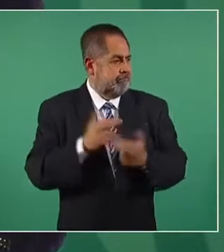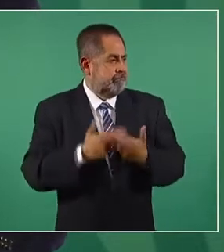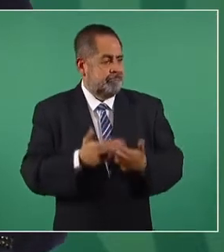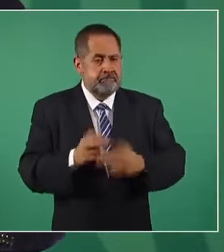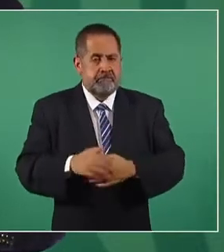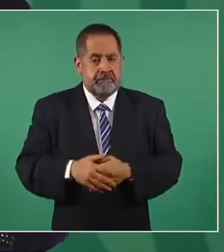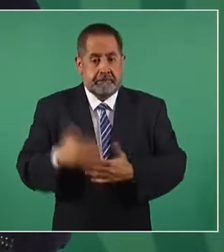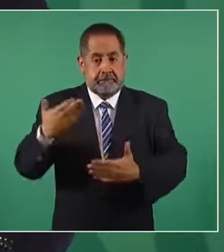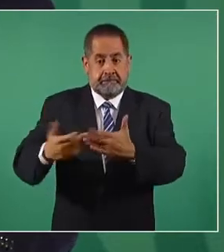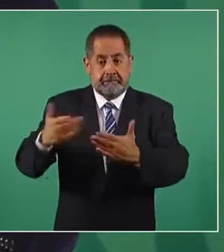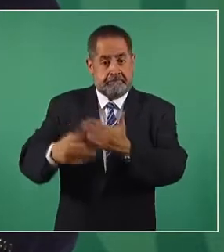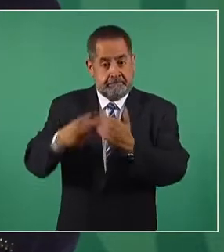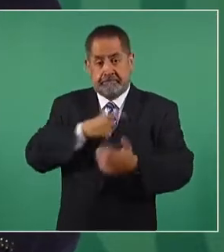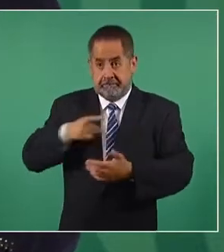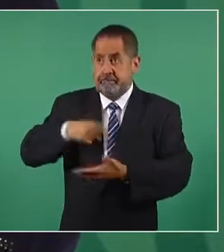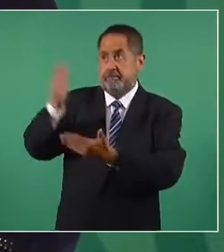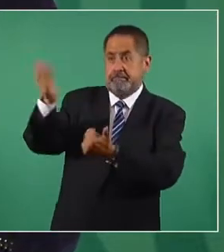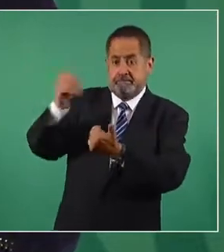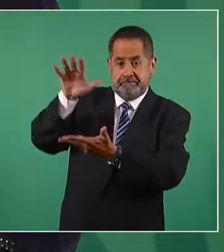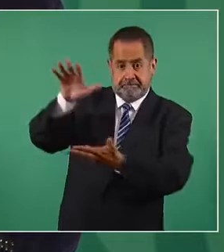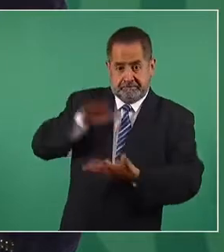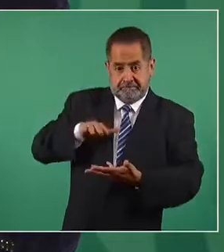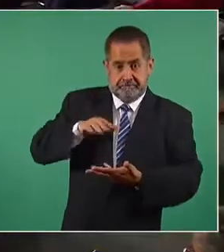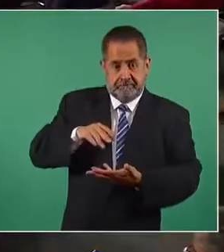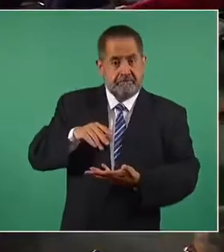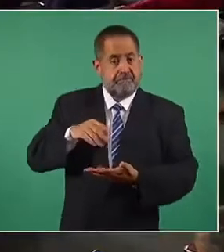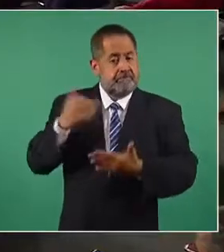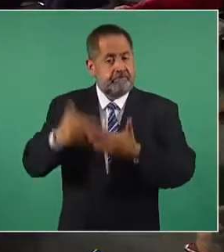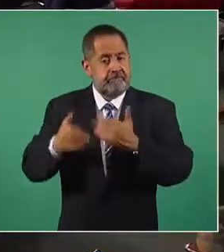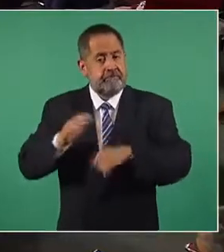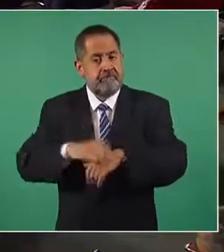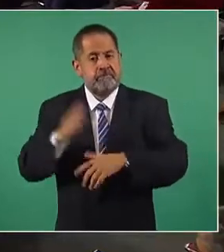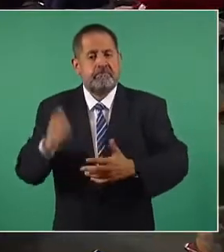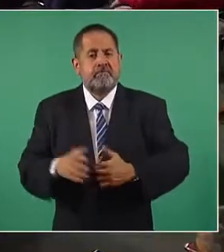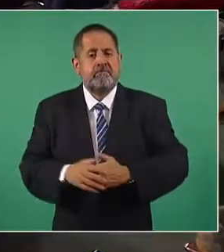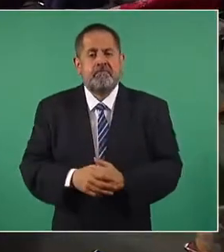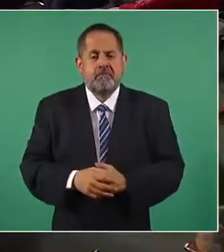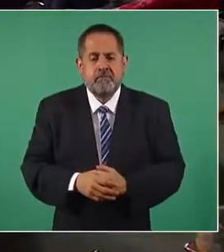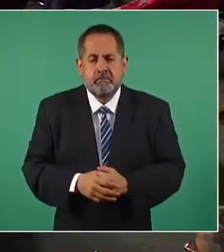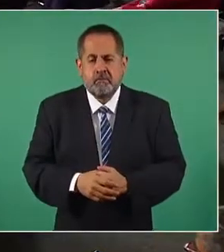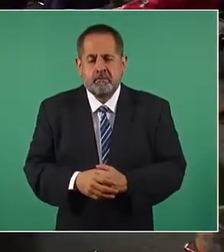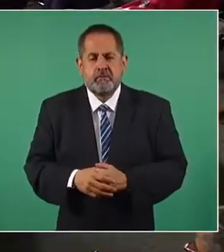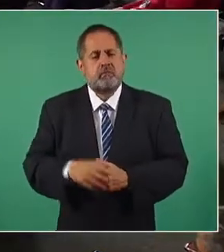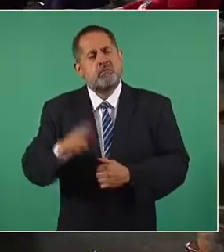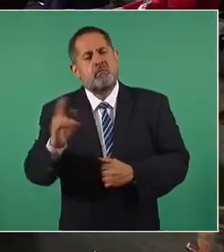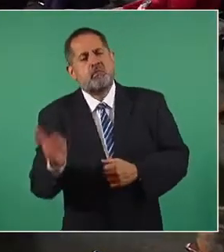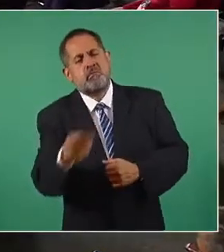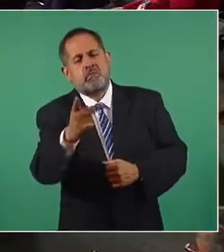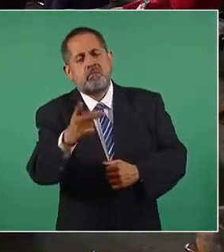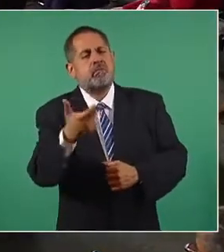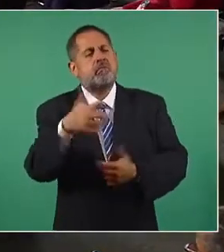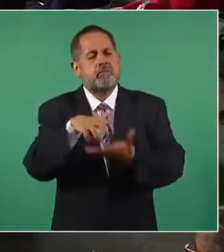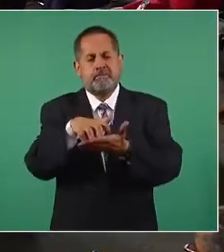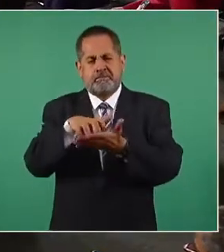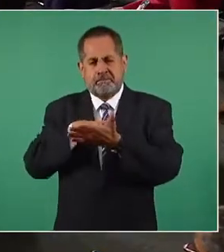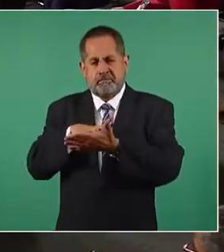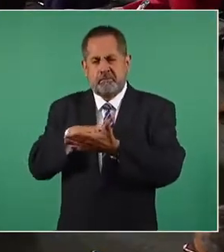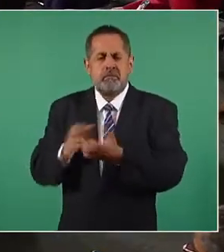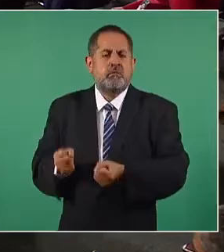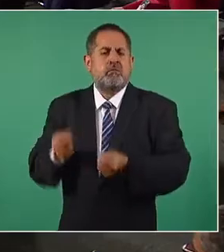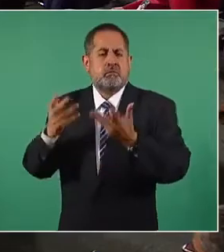Nos deben las farmacéuticas. ¿Y ahí de cuánto fue el ahorro en las vacunas por pagar